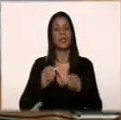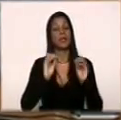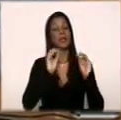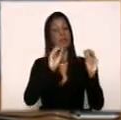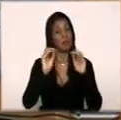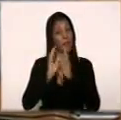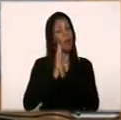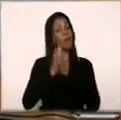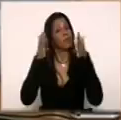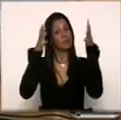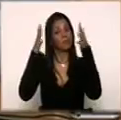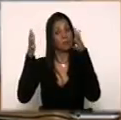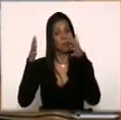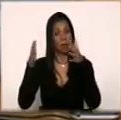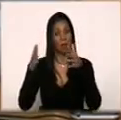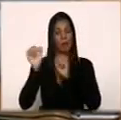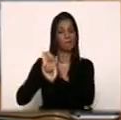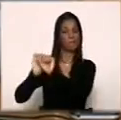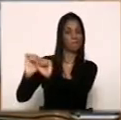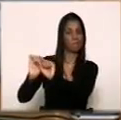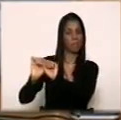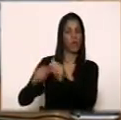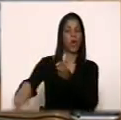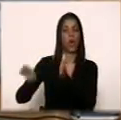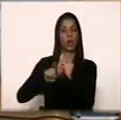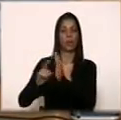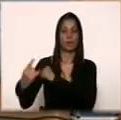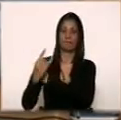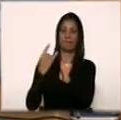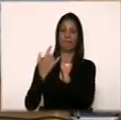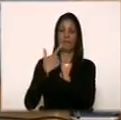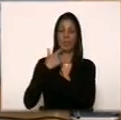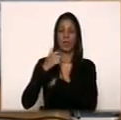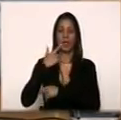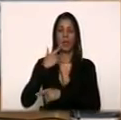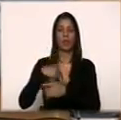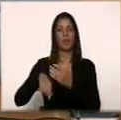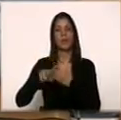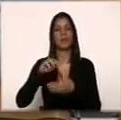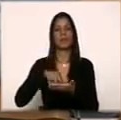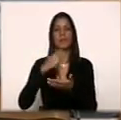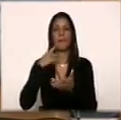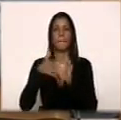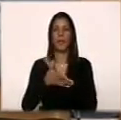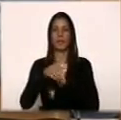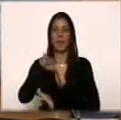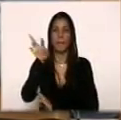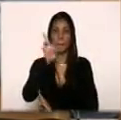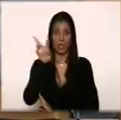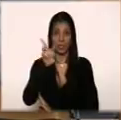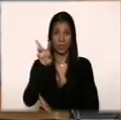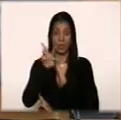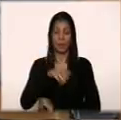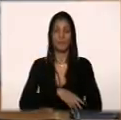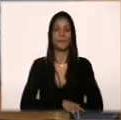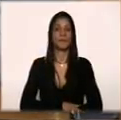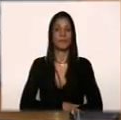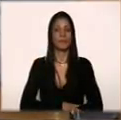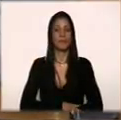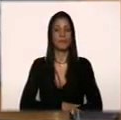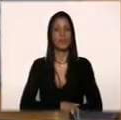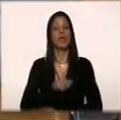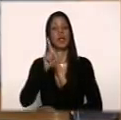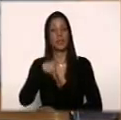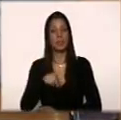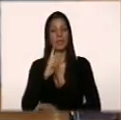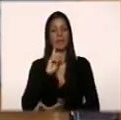repetir y rechazar una nueva traición de este tipo, cuestión que más nunca debe ocurrir en nuestra nación. Estimó además